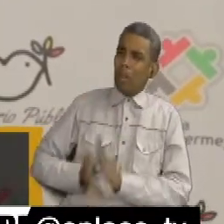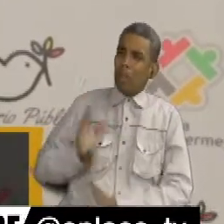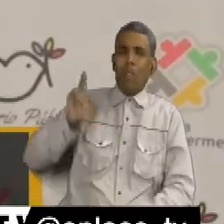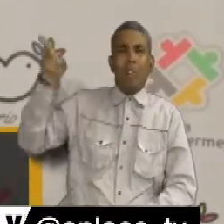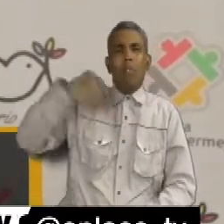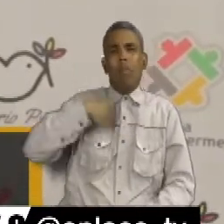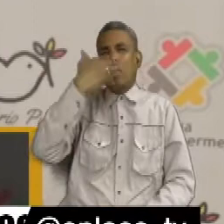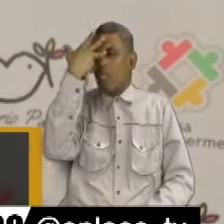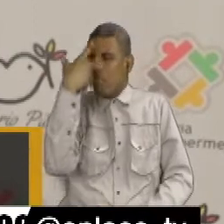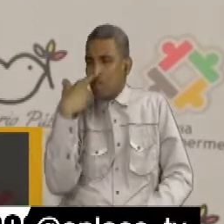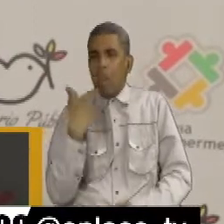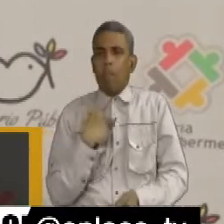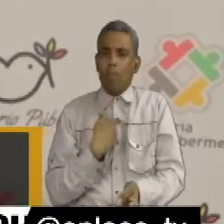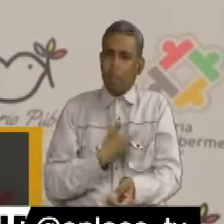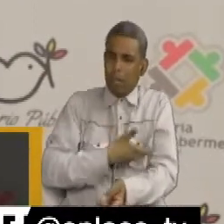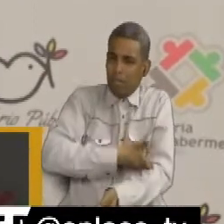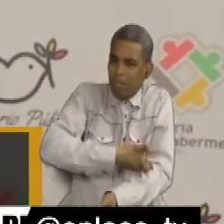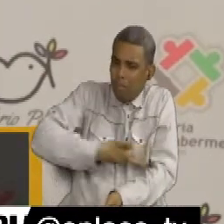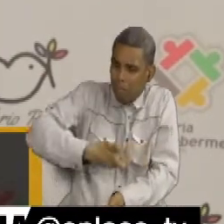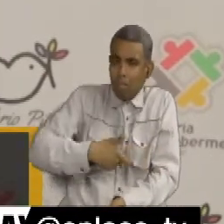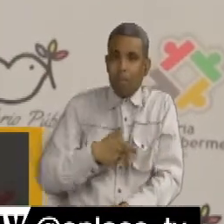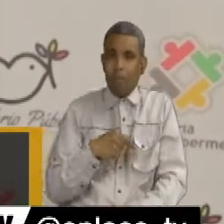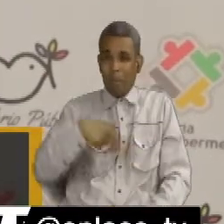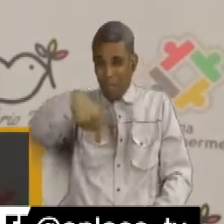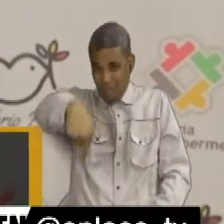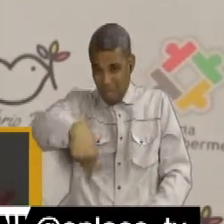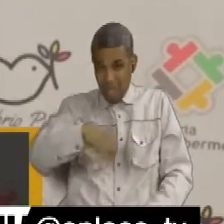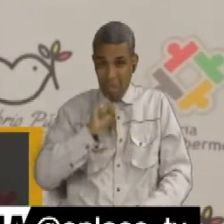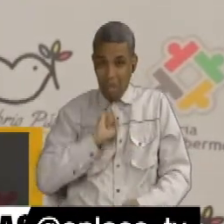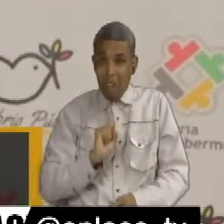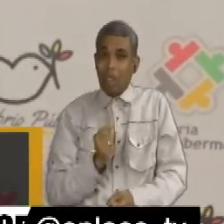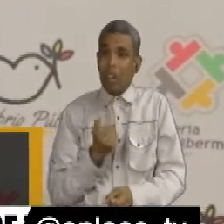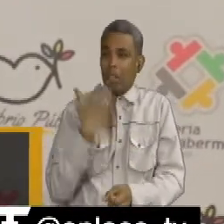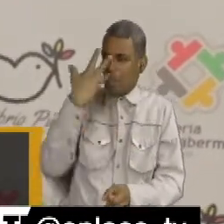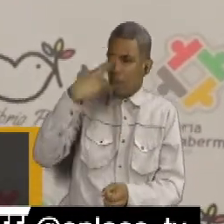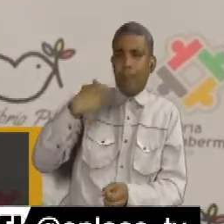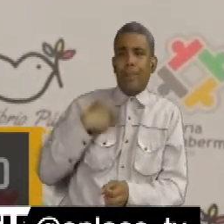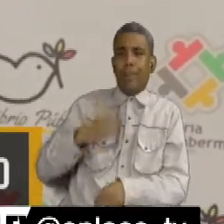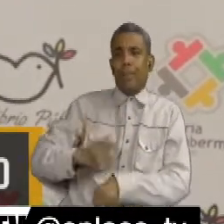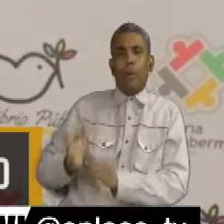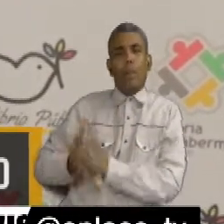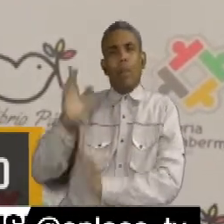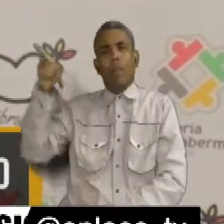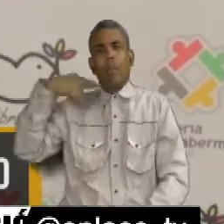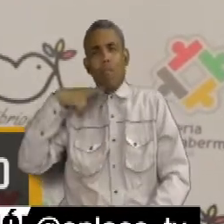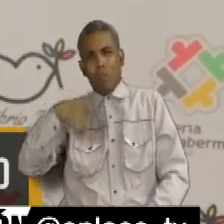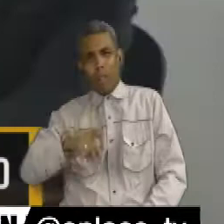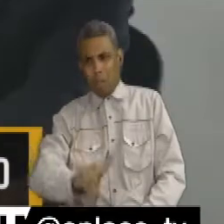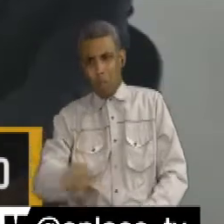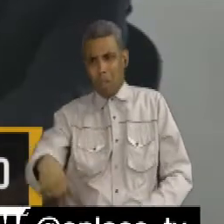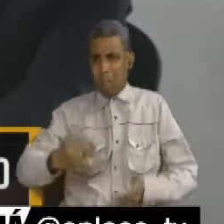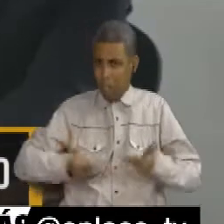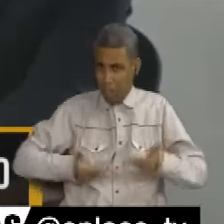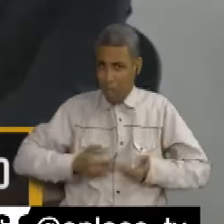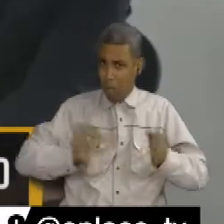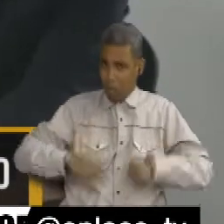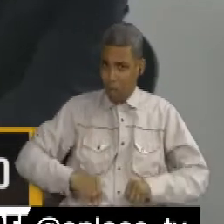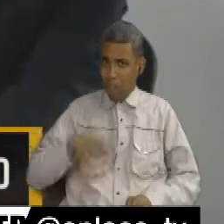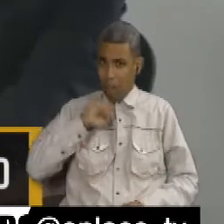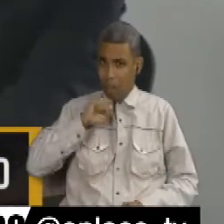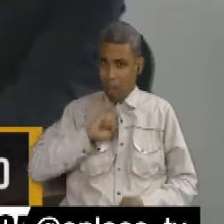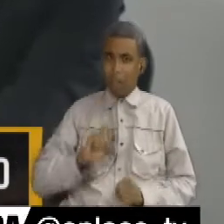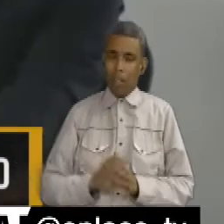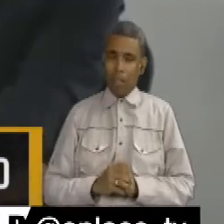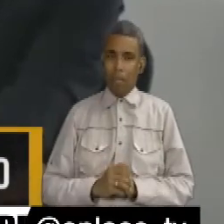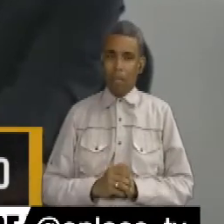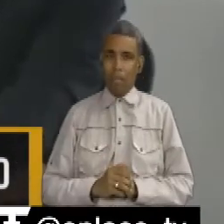exámenes especializados que se pueden recibir en Barranca Bermeja, porque aquí contamos con esos servicios. El personero municipal Gustavo de la